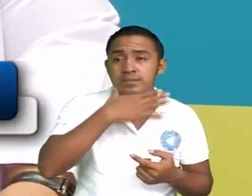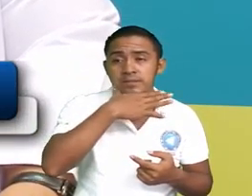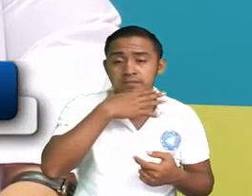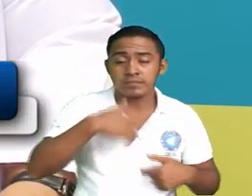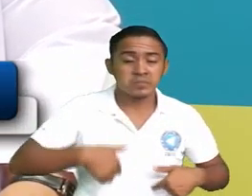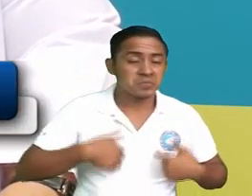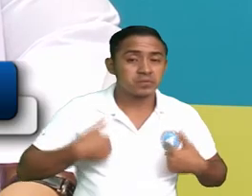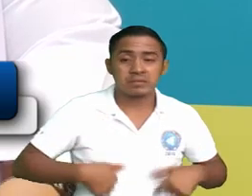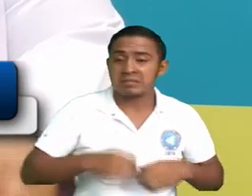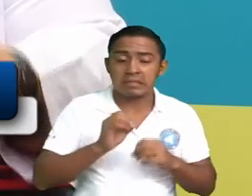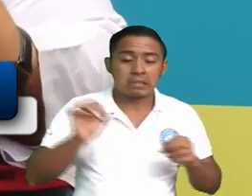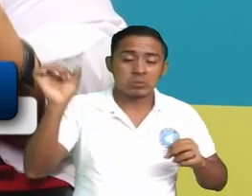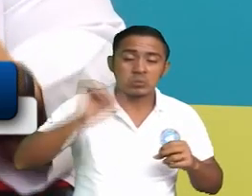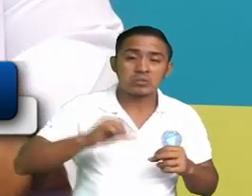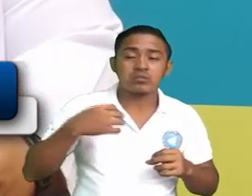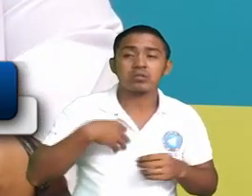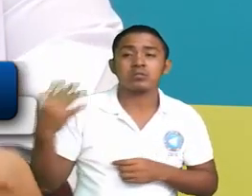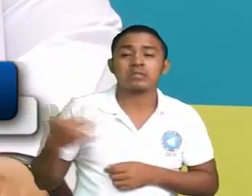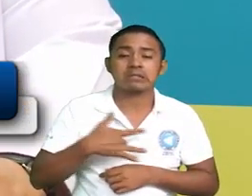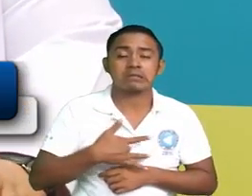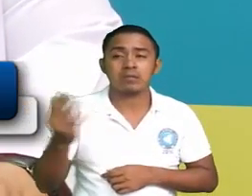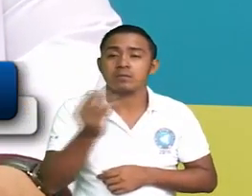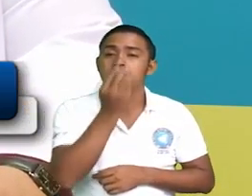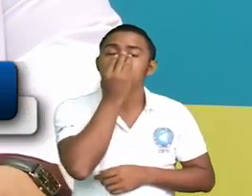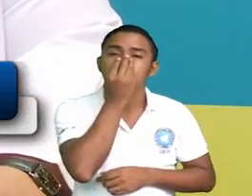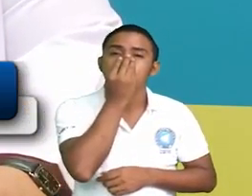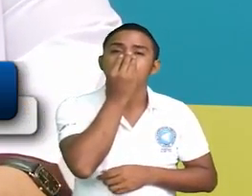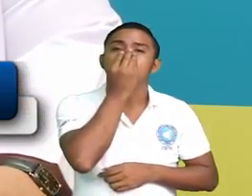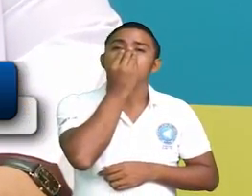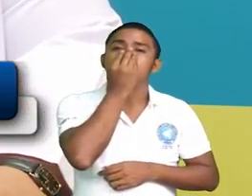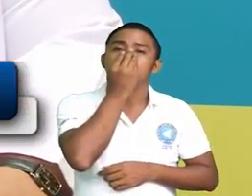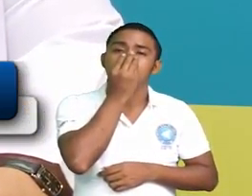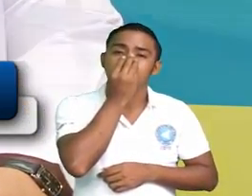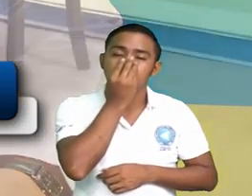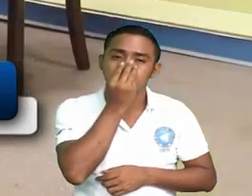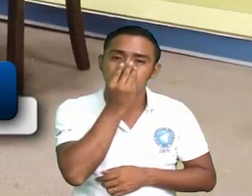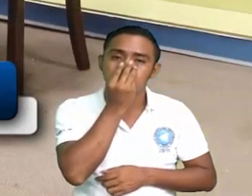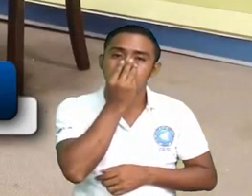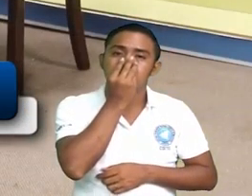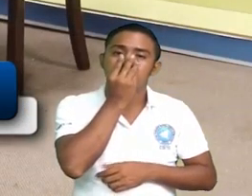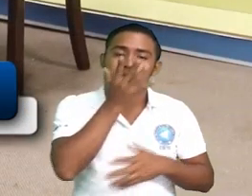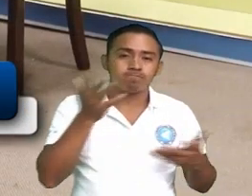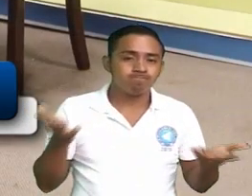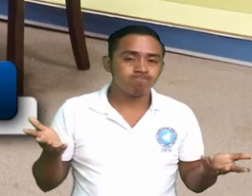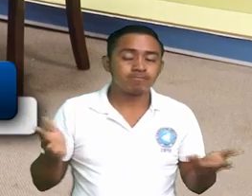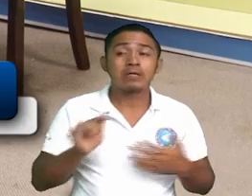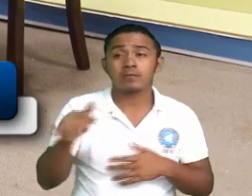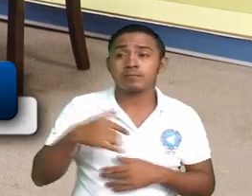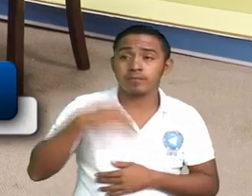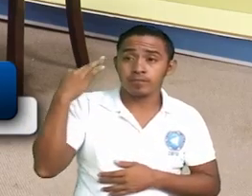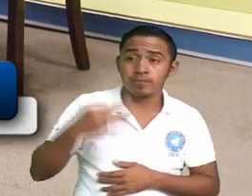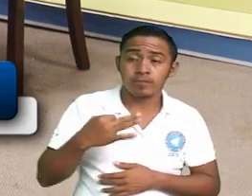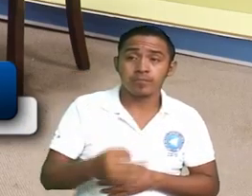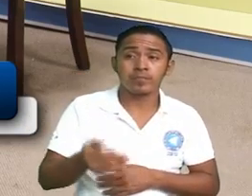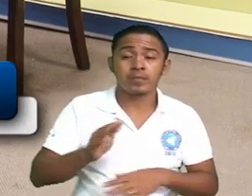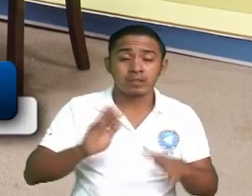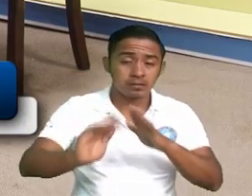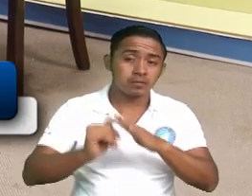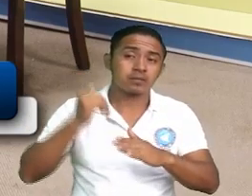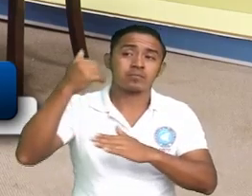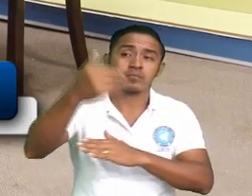respire por ellos. Entonces, dentro de la preocupación que tenemos como ministerio es garantizar esa vacuna. Por eso es que la vamos a